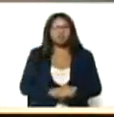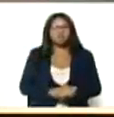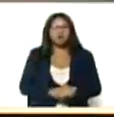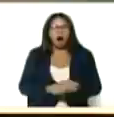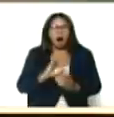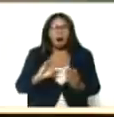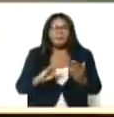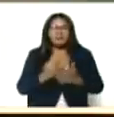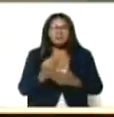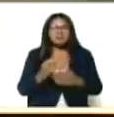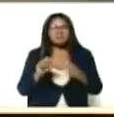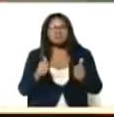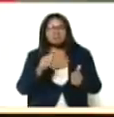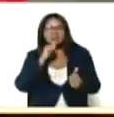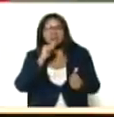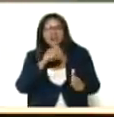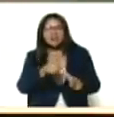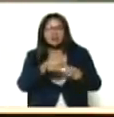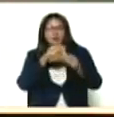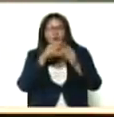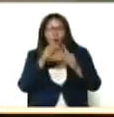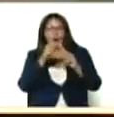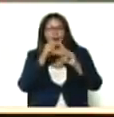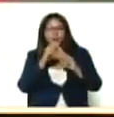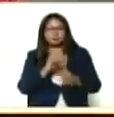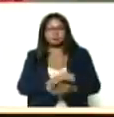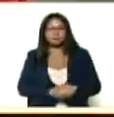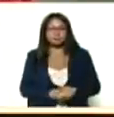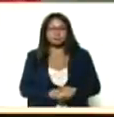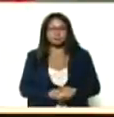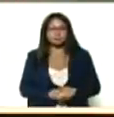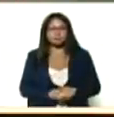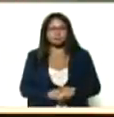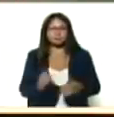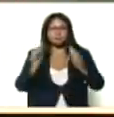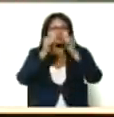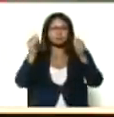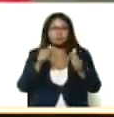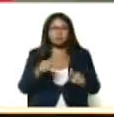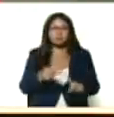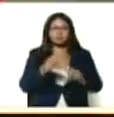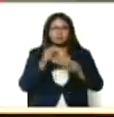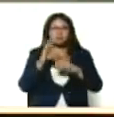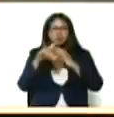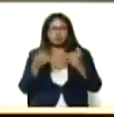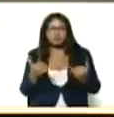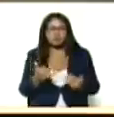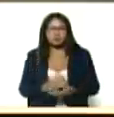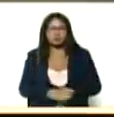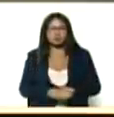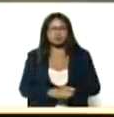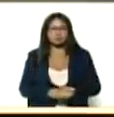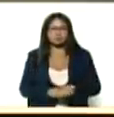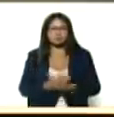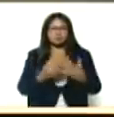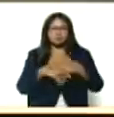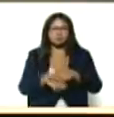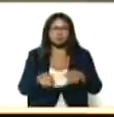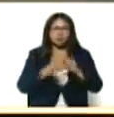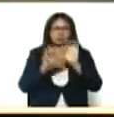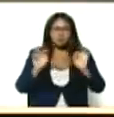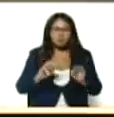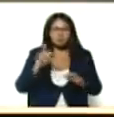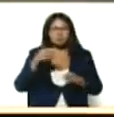las postulaciones y vayamos en un sistema de selección que incluya la